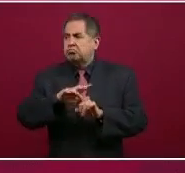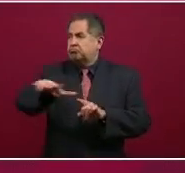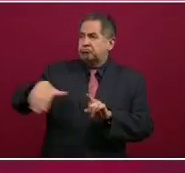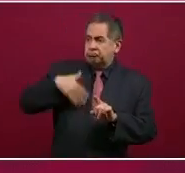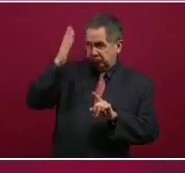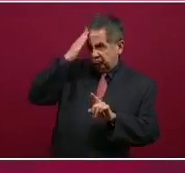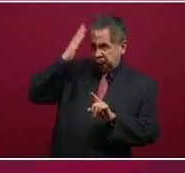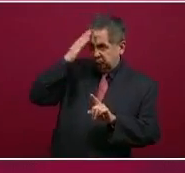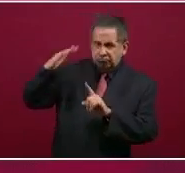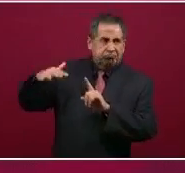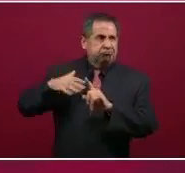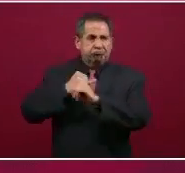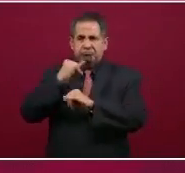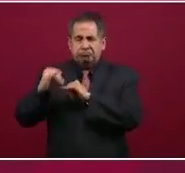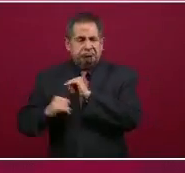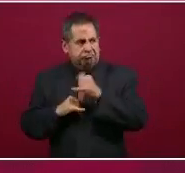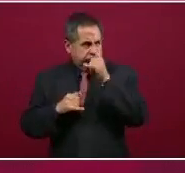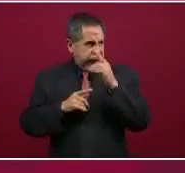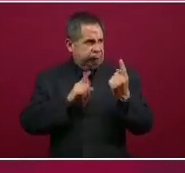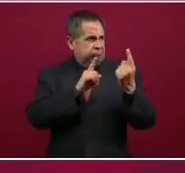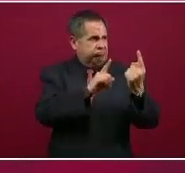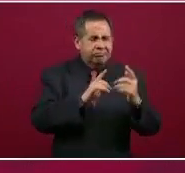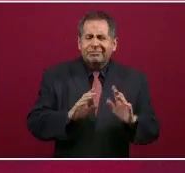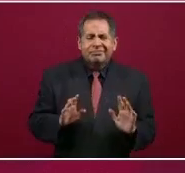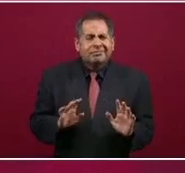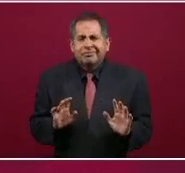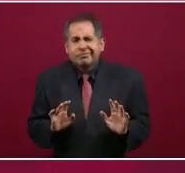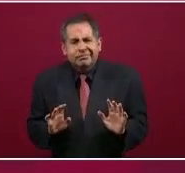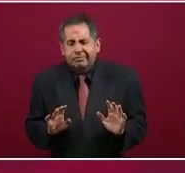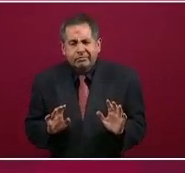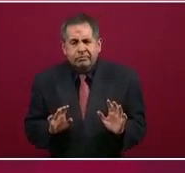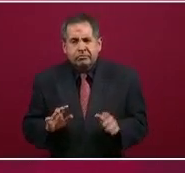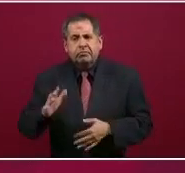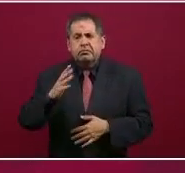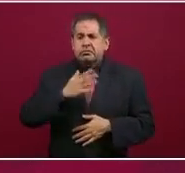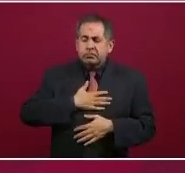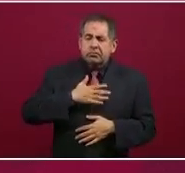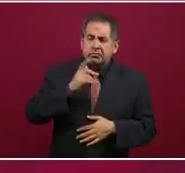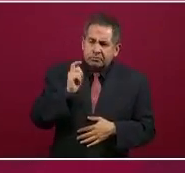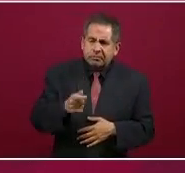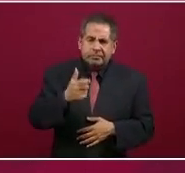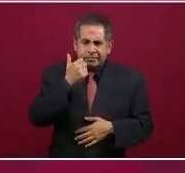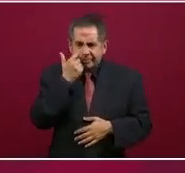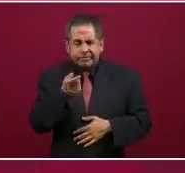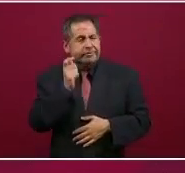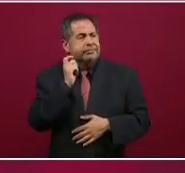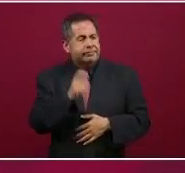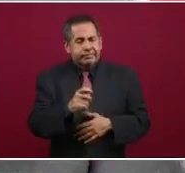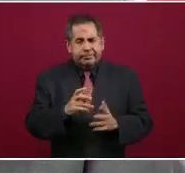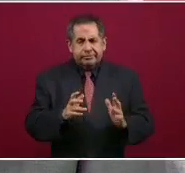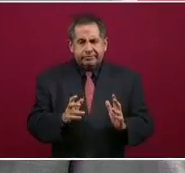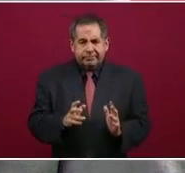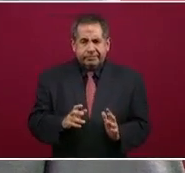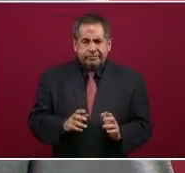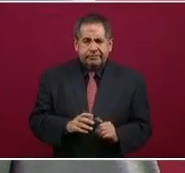causa internacional. Lo que queremos es